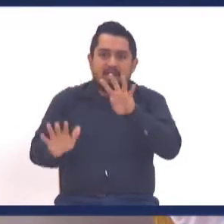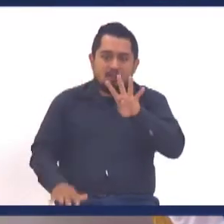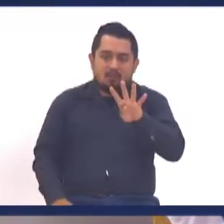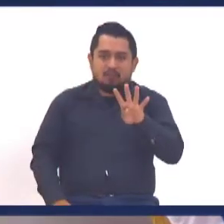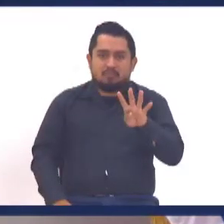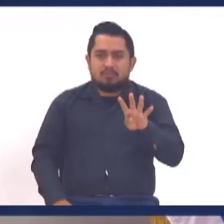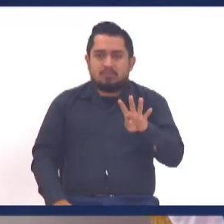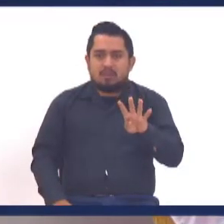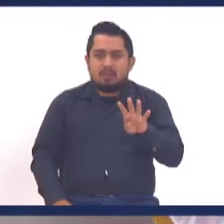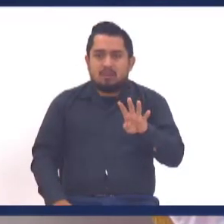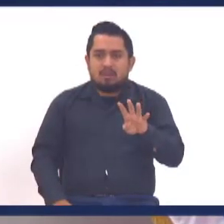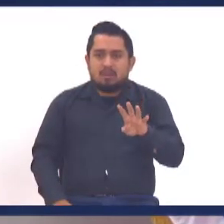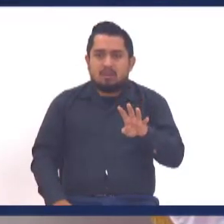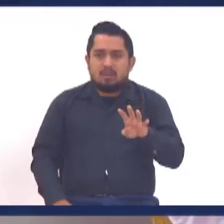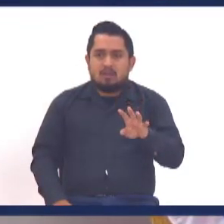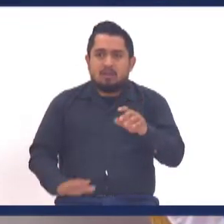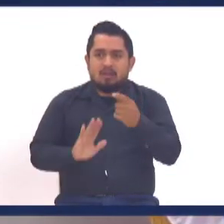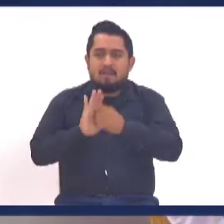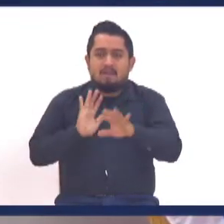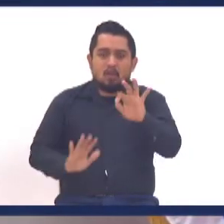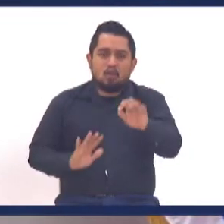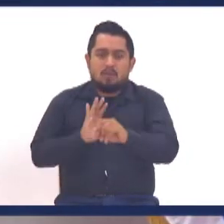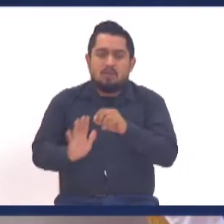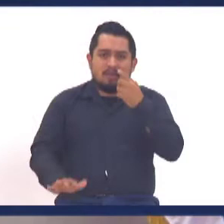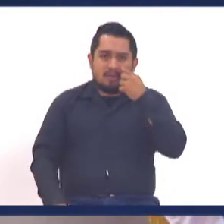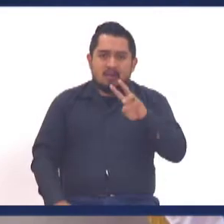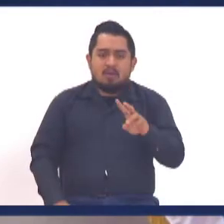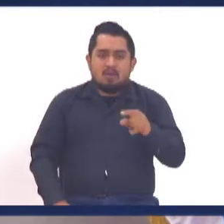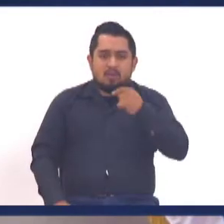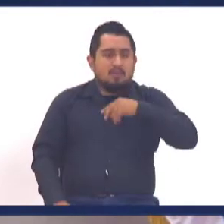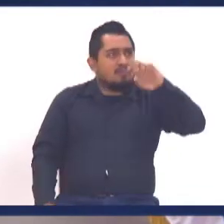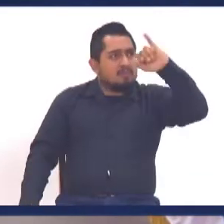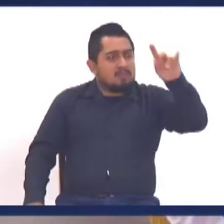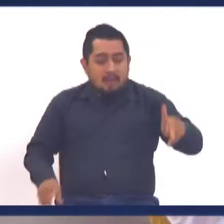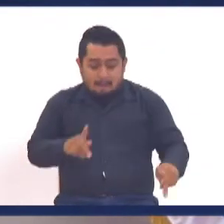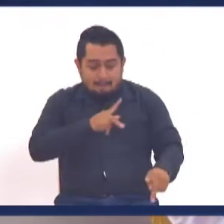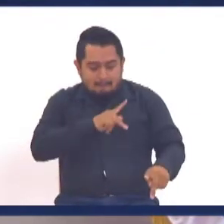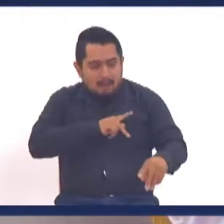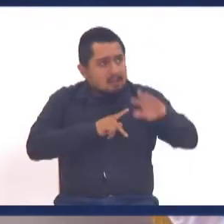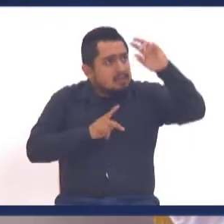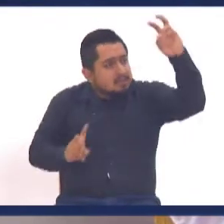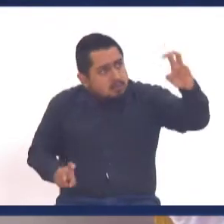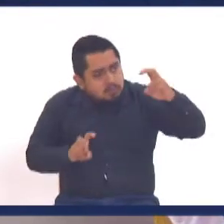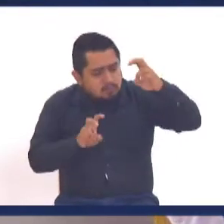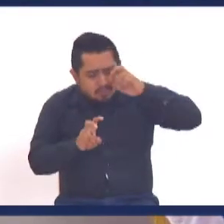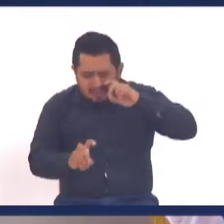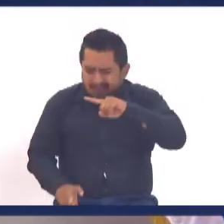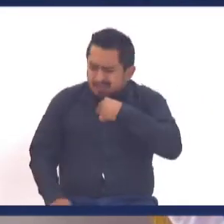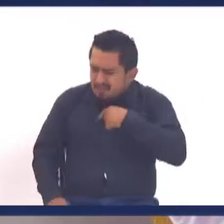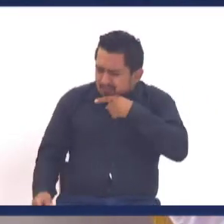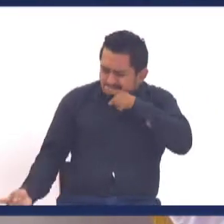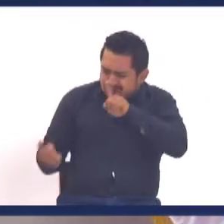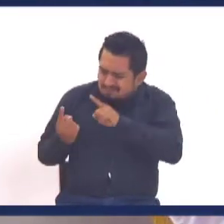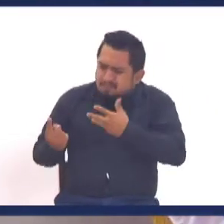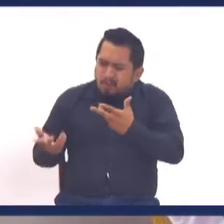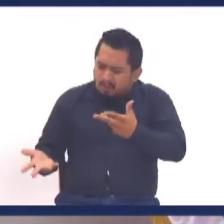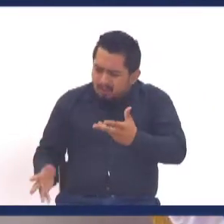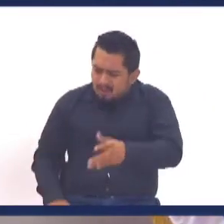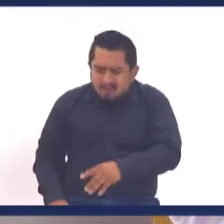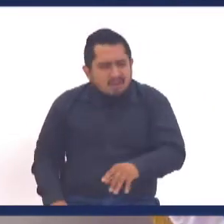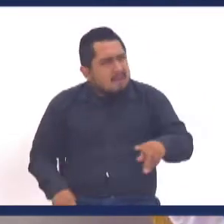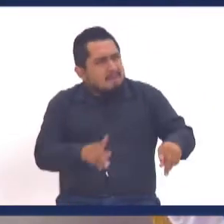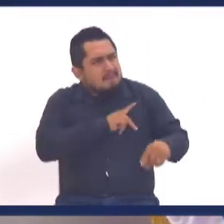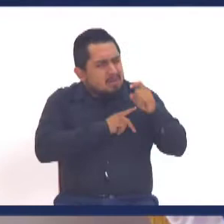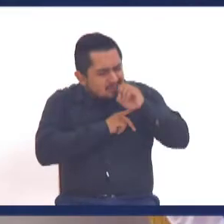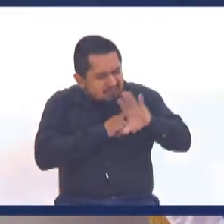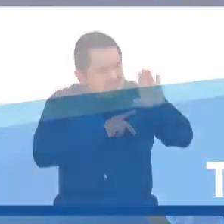9 cuando tuve el encuentro y si cayendo en tierra oí una voz del cielo que decía sauro sólo porque me persigues versículo 5 y él dijo